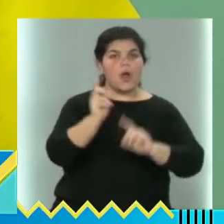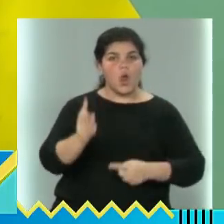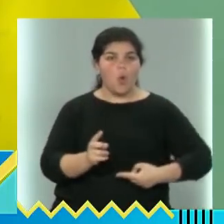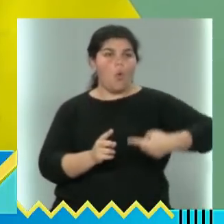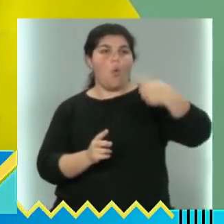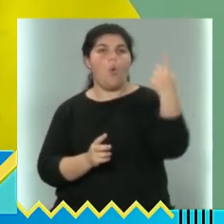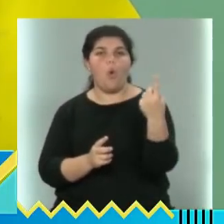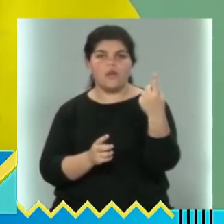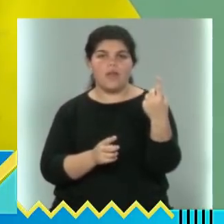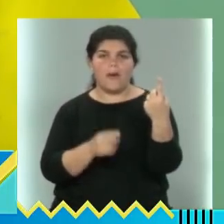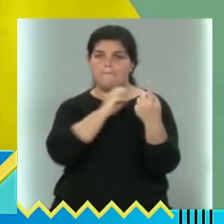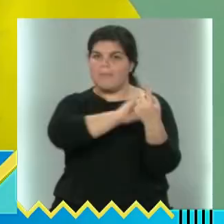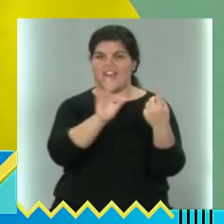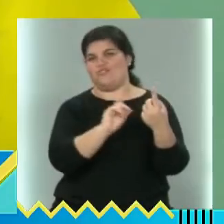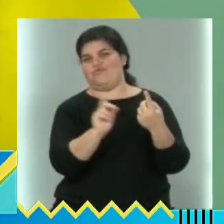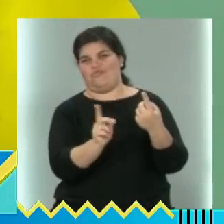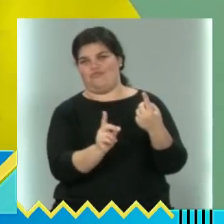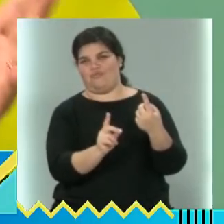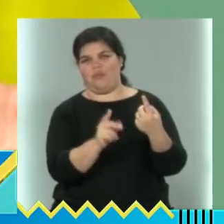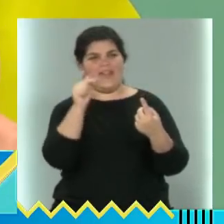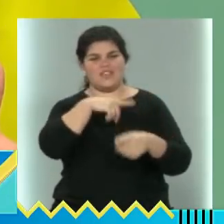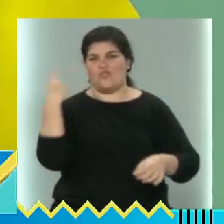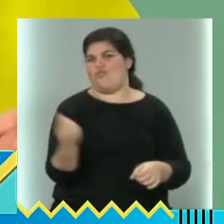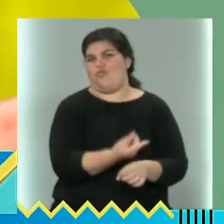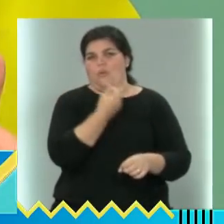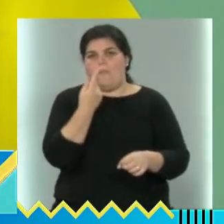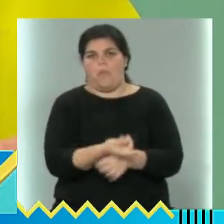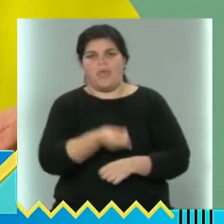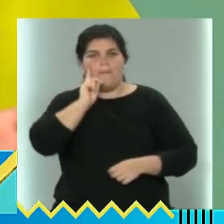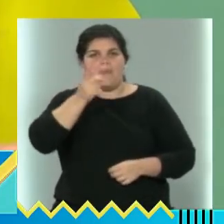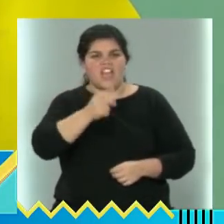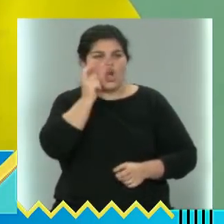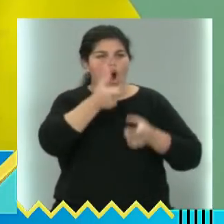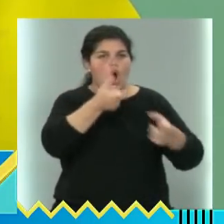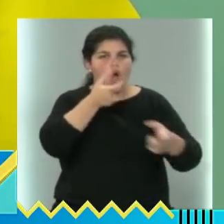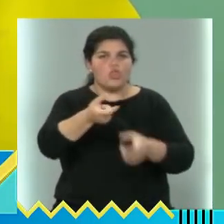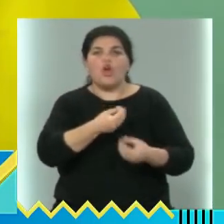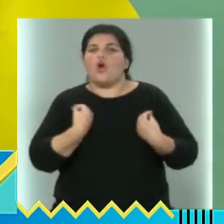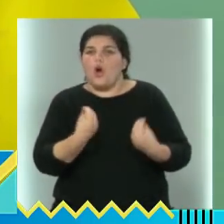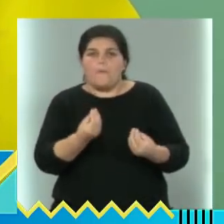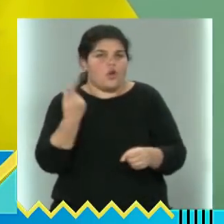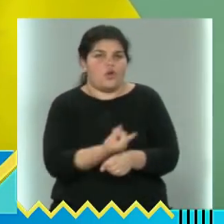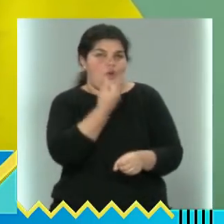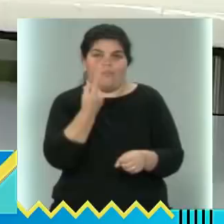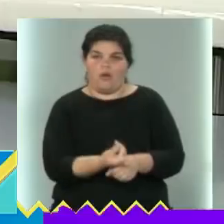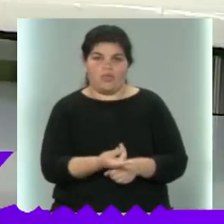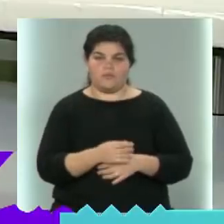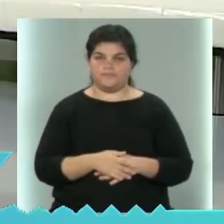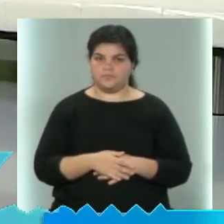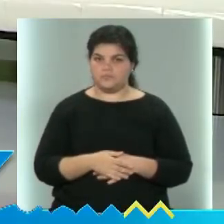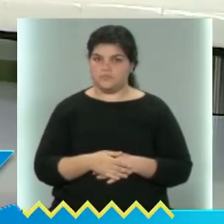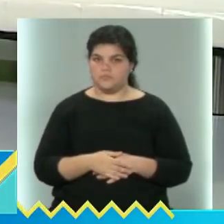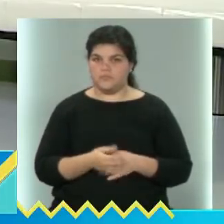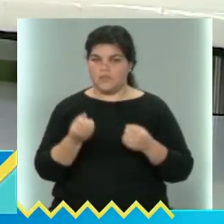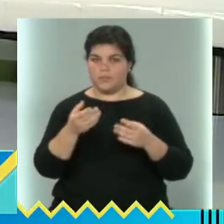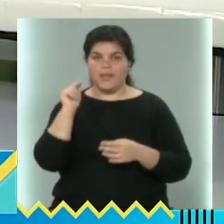salga mal para que el accidente se produzca, porque si no sería imposible controlar el riesgo de una situación de esta naturaleza. Marcelo, Emilio nos está